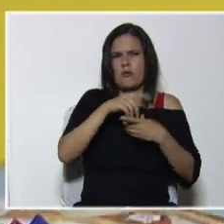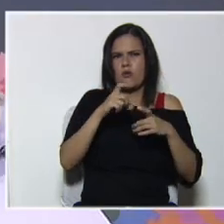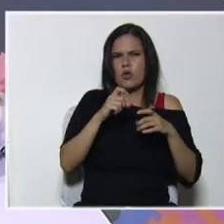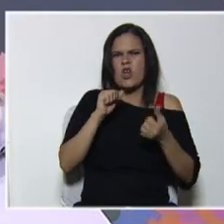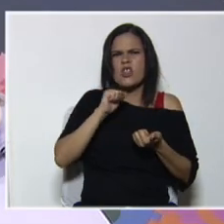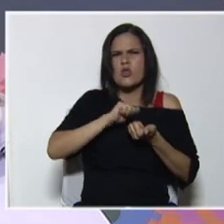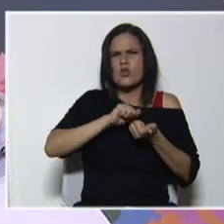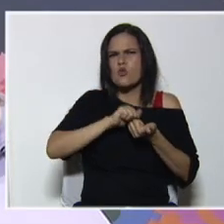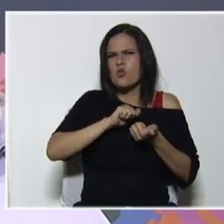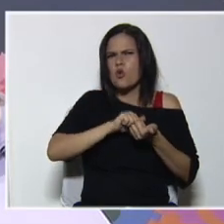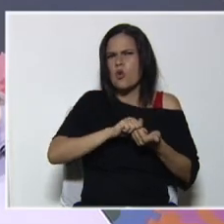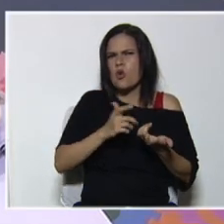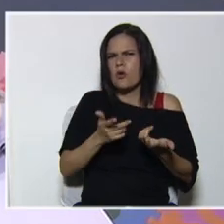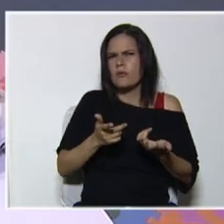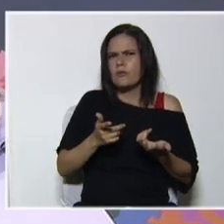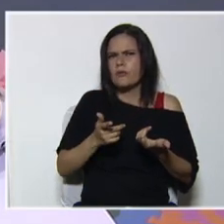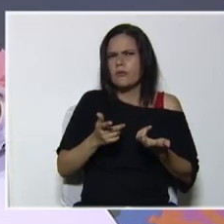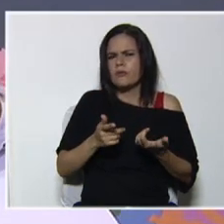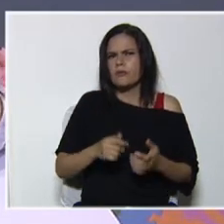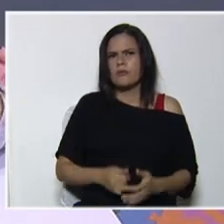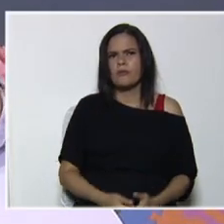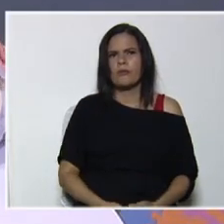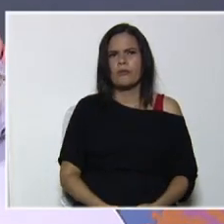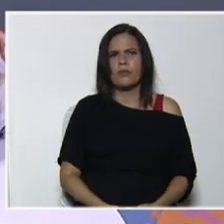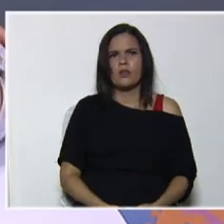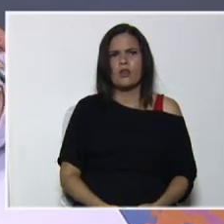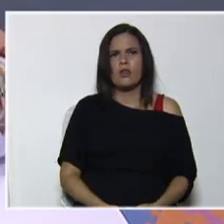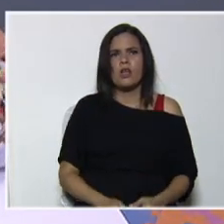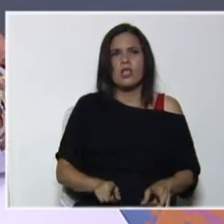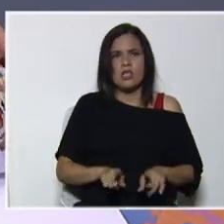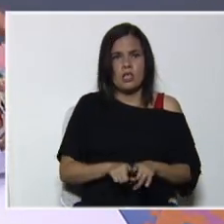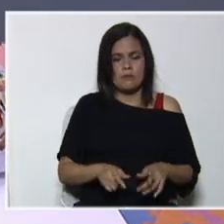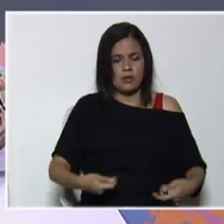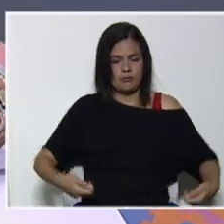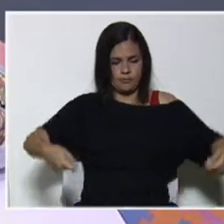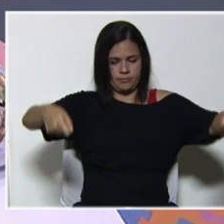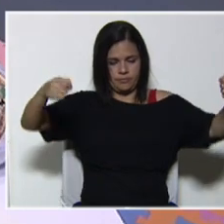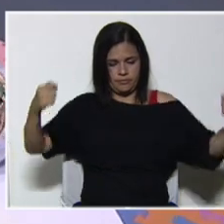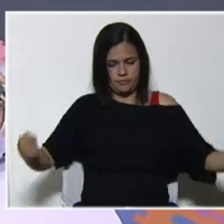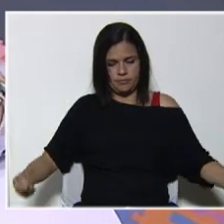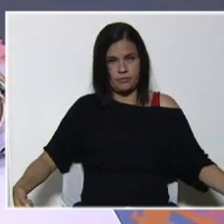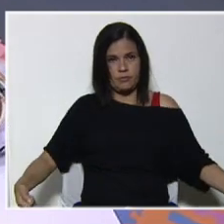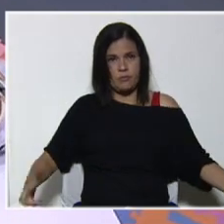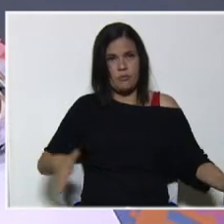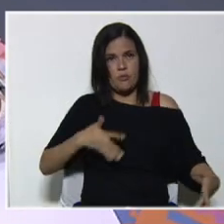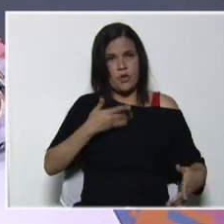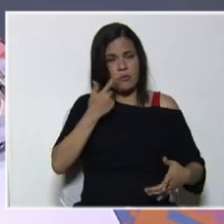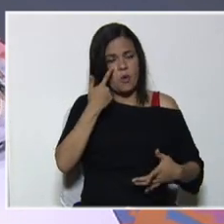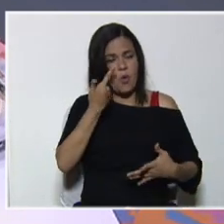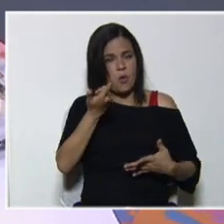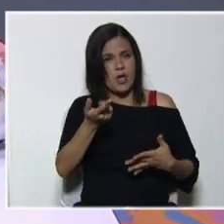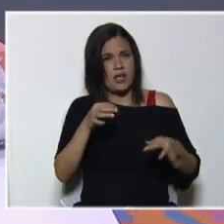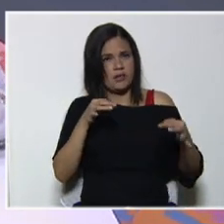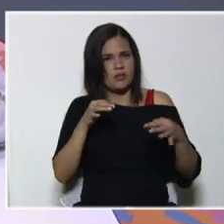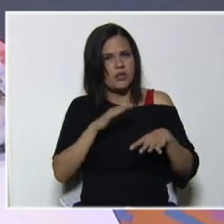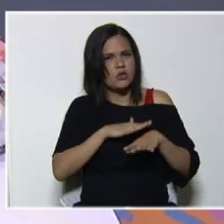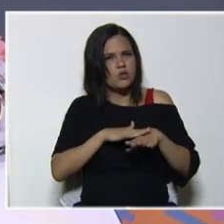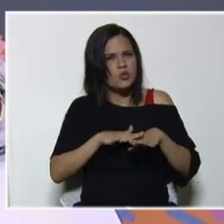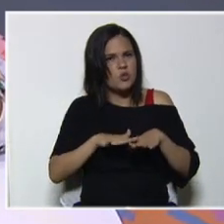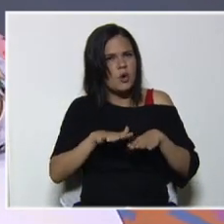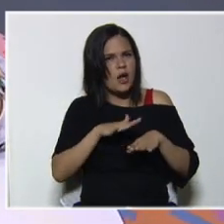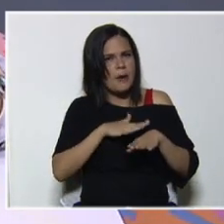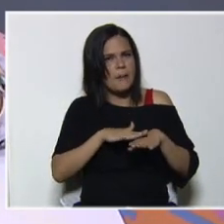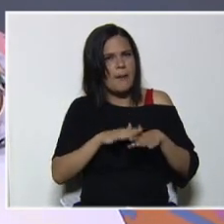es un material duro. También el mantel, podemos ver que la tela es suave, pero que otra